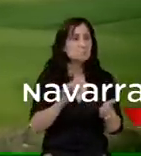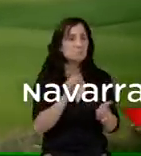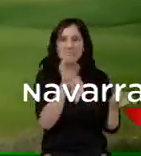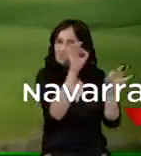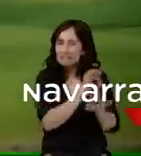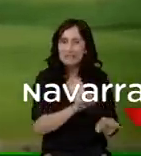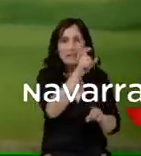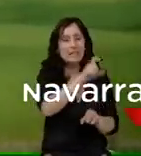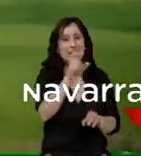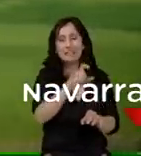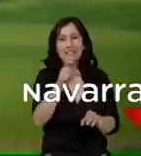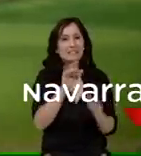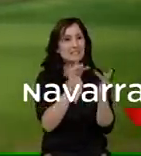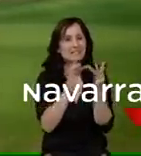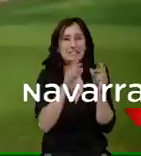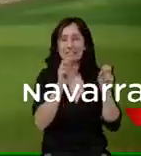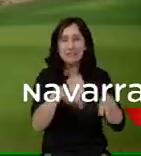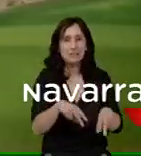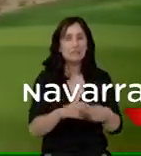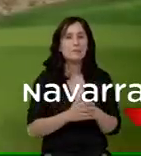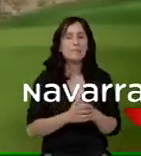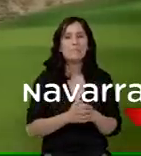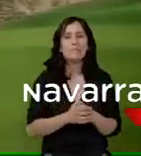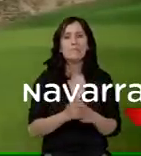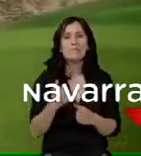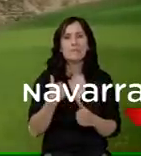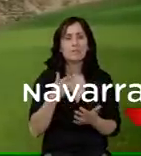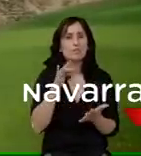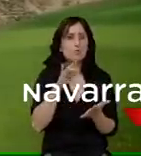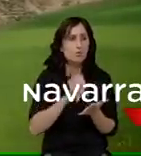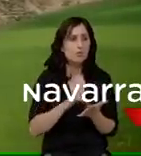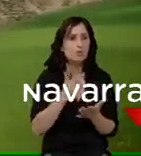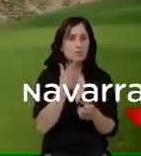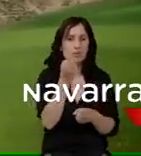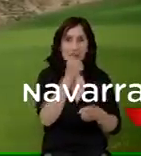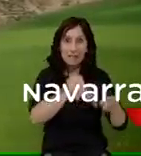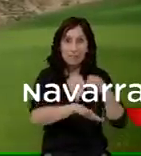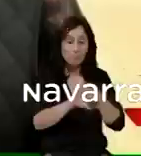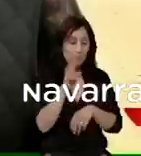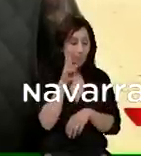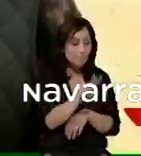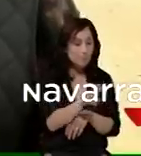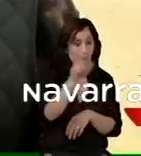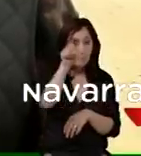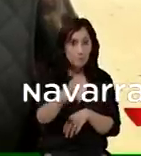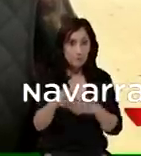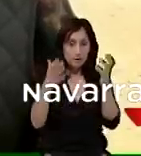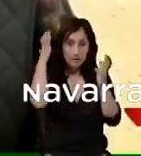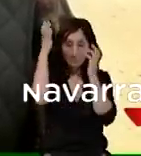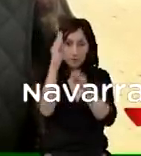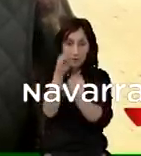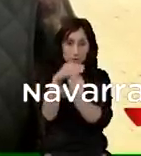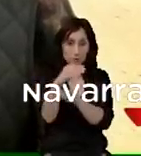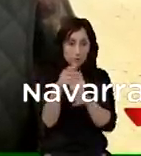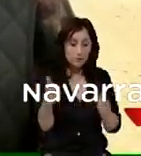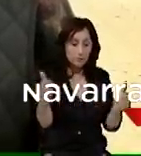nadie. Y me ha llegado a tocar el tema de ir a un campo yo y a ver un ganadero. Y